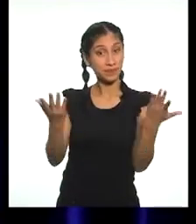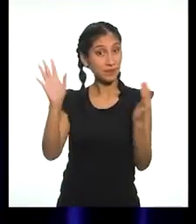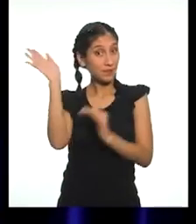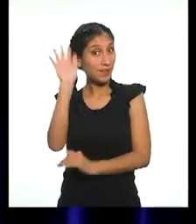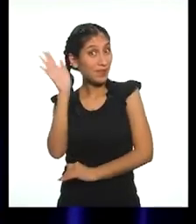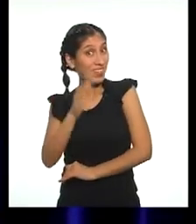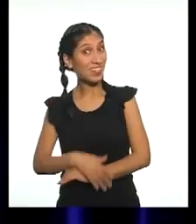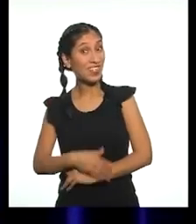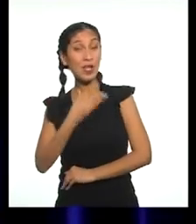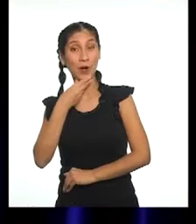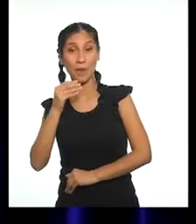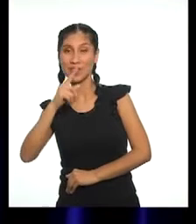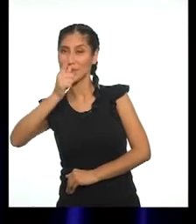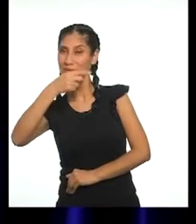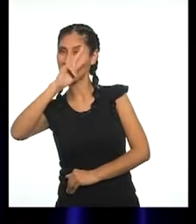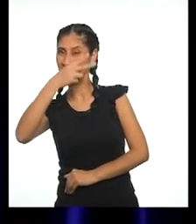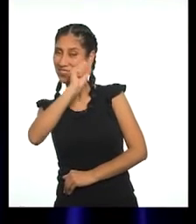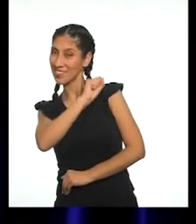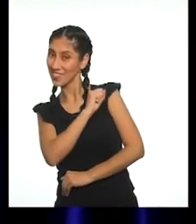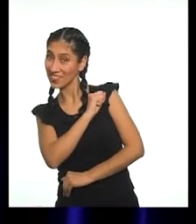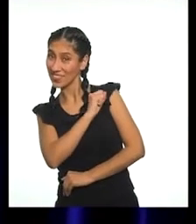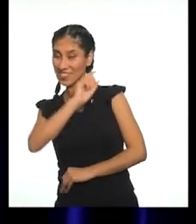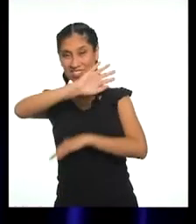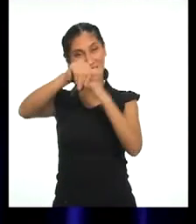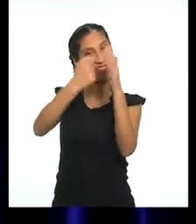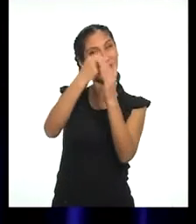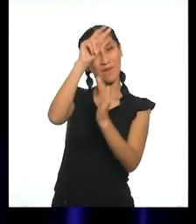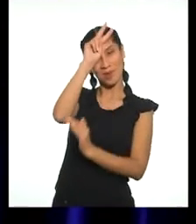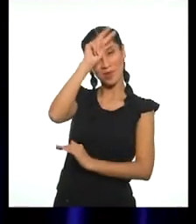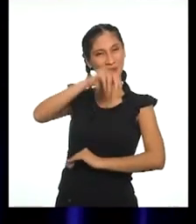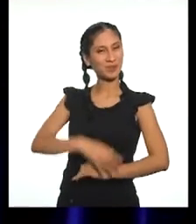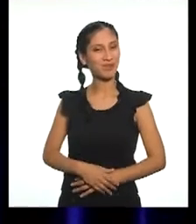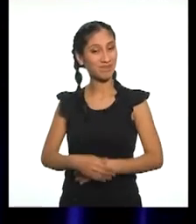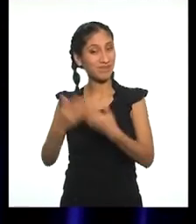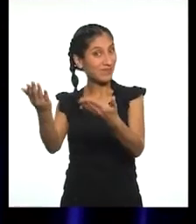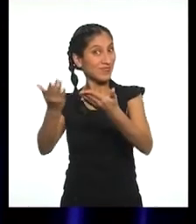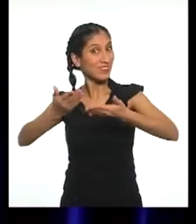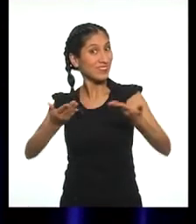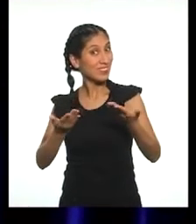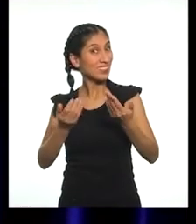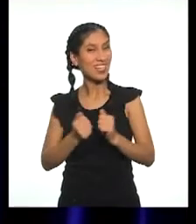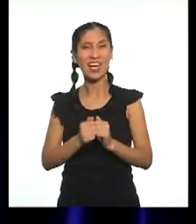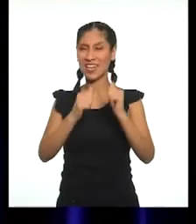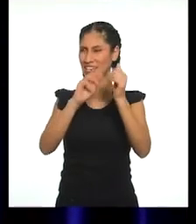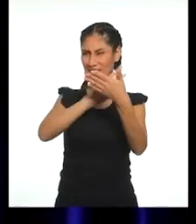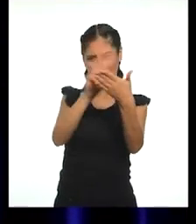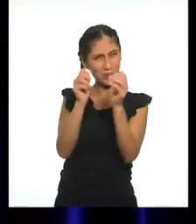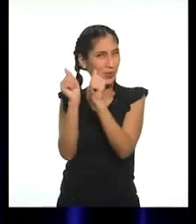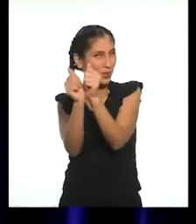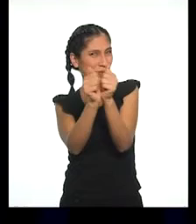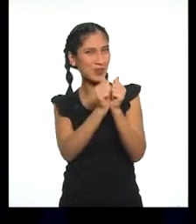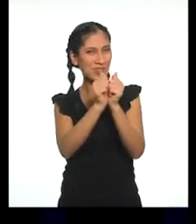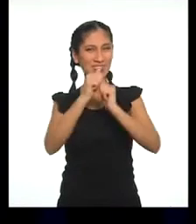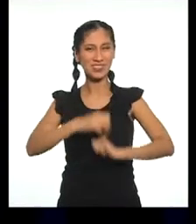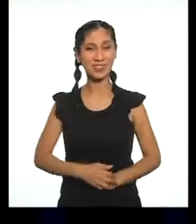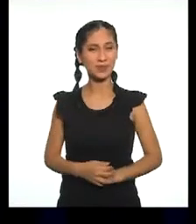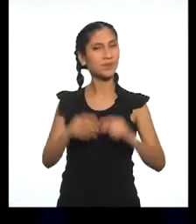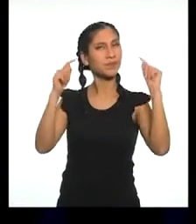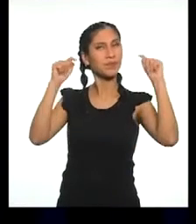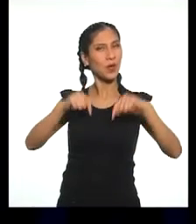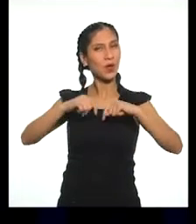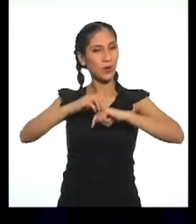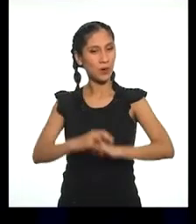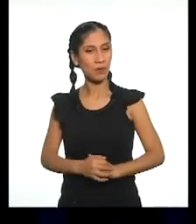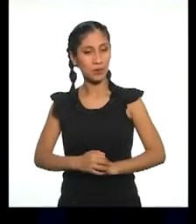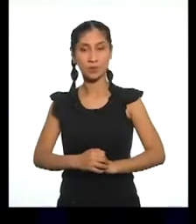Hola chicas y chicos de primero y segundo de secundaria de todo el Perú. Bienvenidas y bienvenidos a Leemos Juntos. El día de